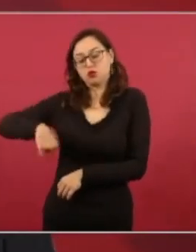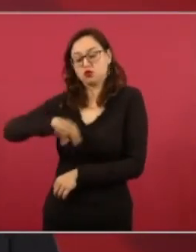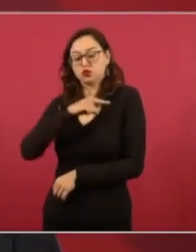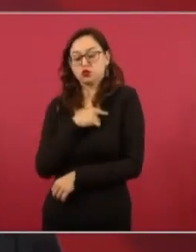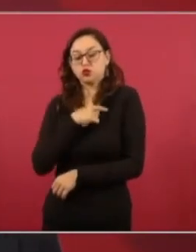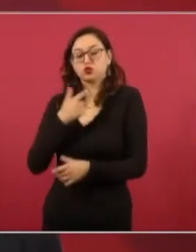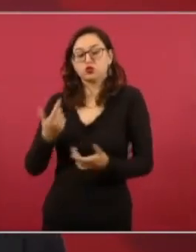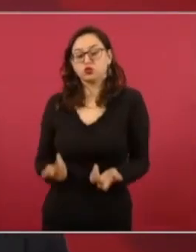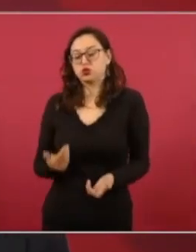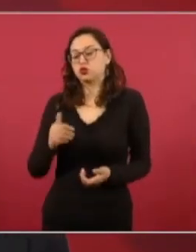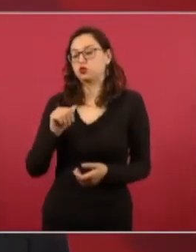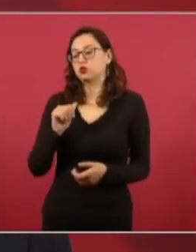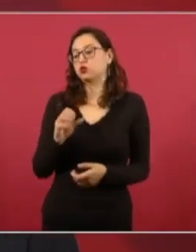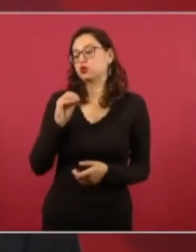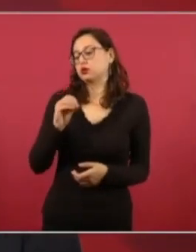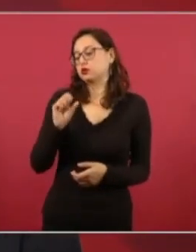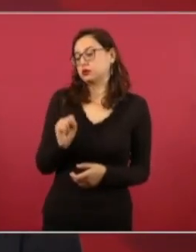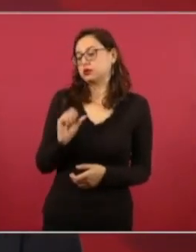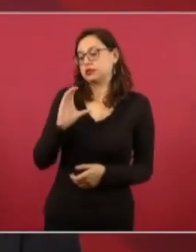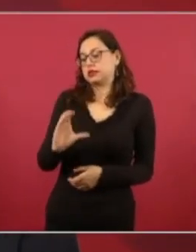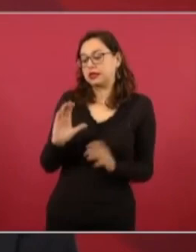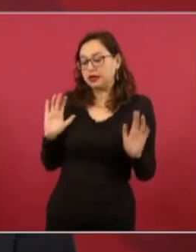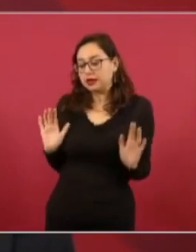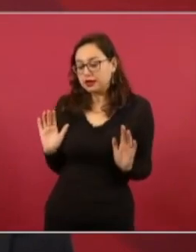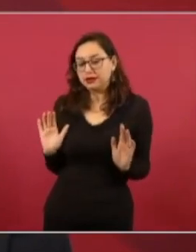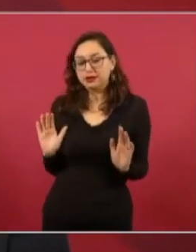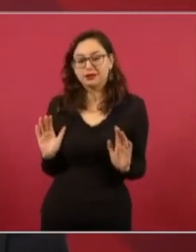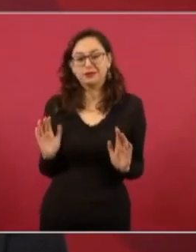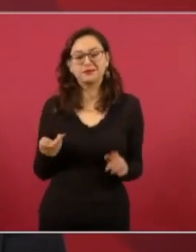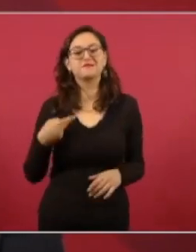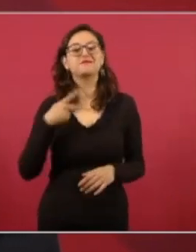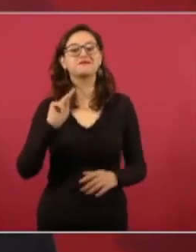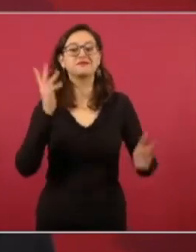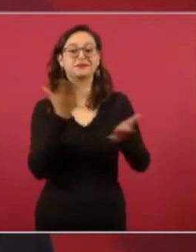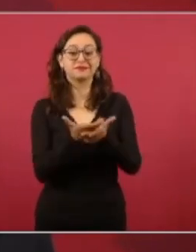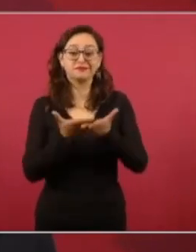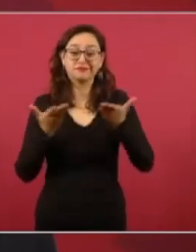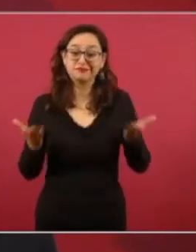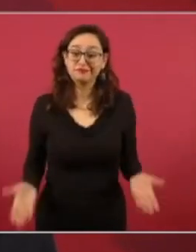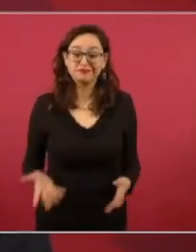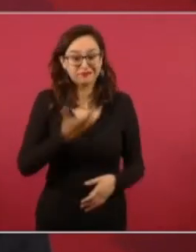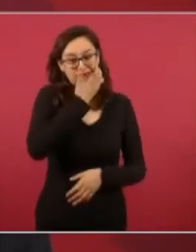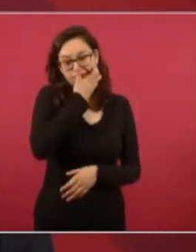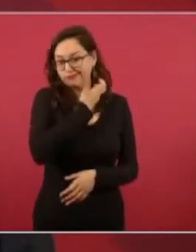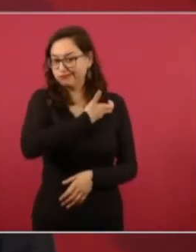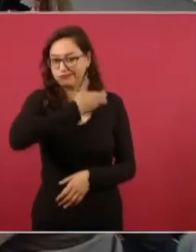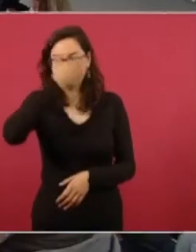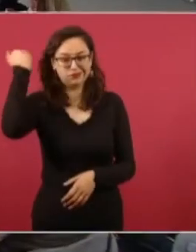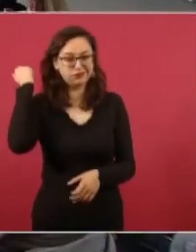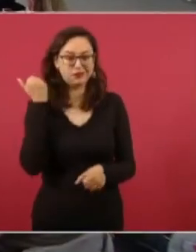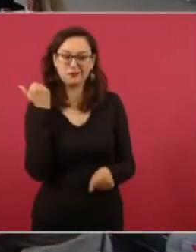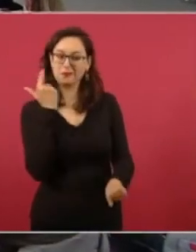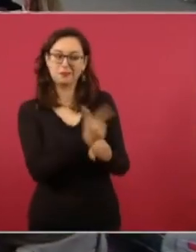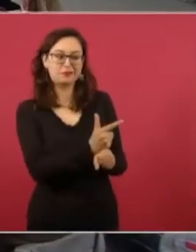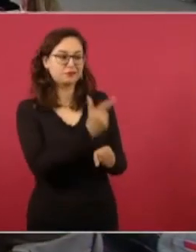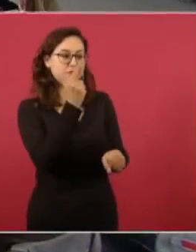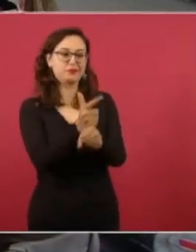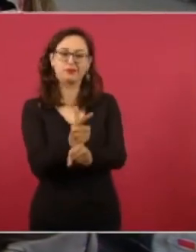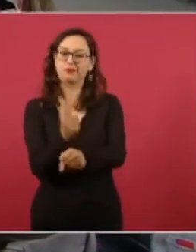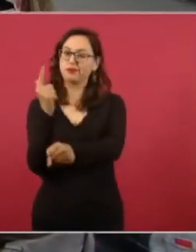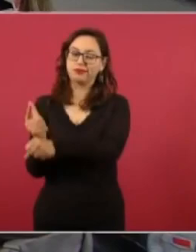Y ahora, pues, las circunstancias llevan a la definición. Lo